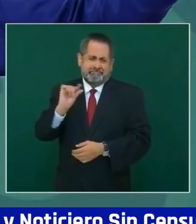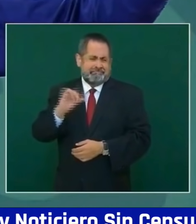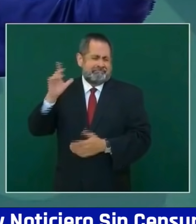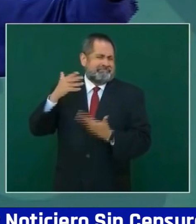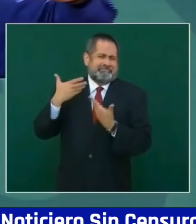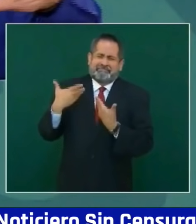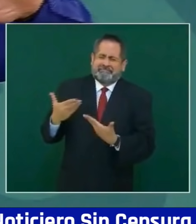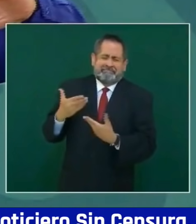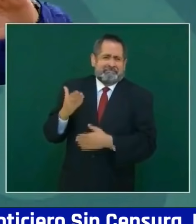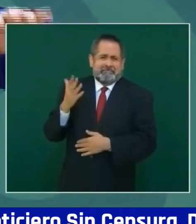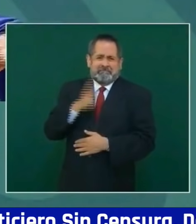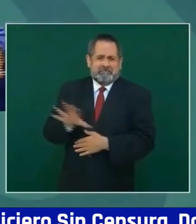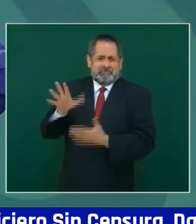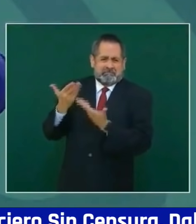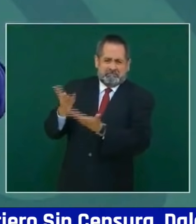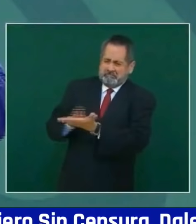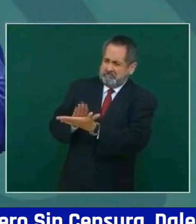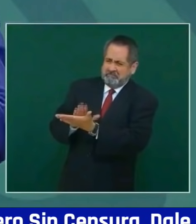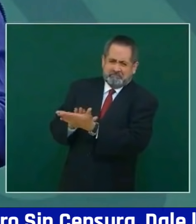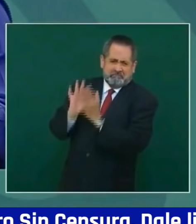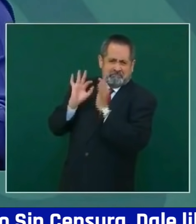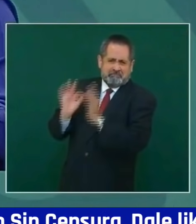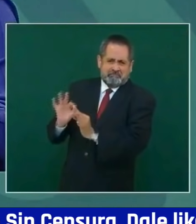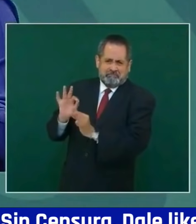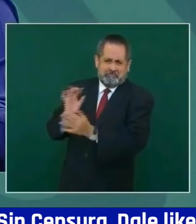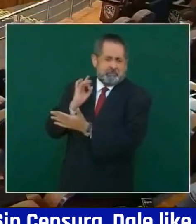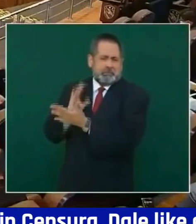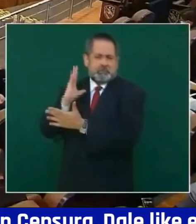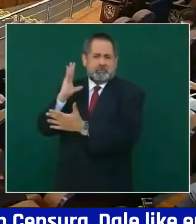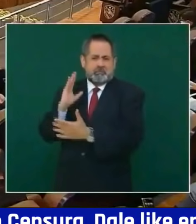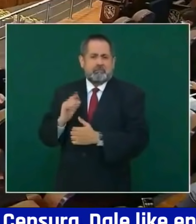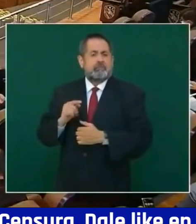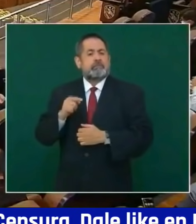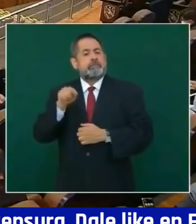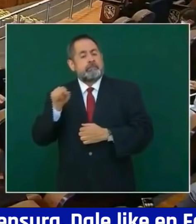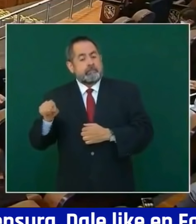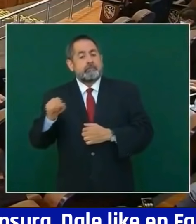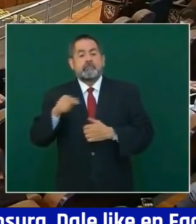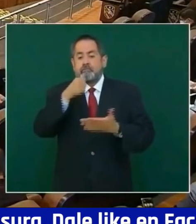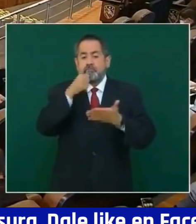excepcional. Y en la carta que le escribo,